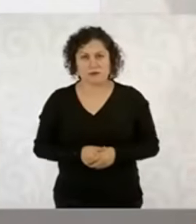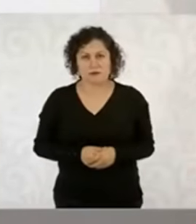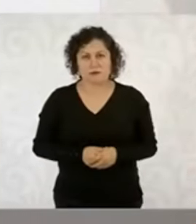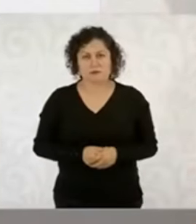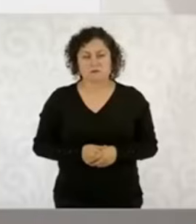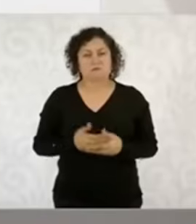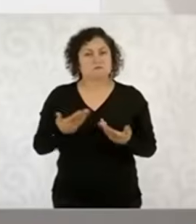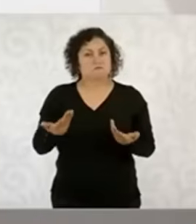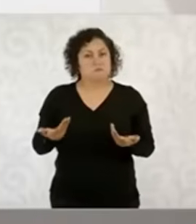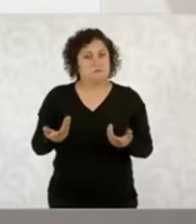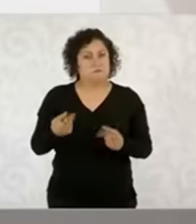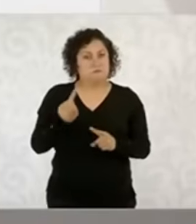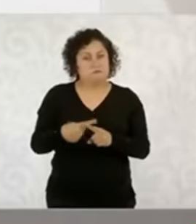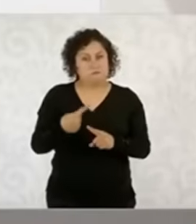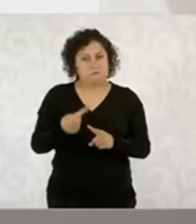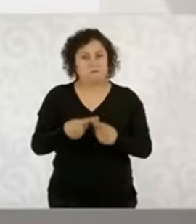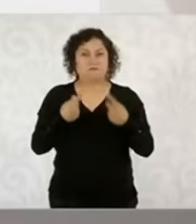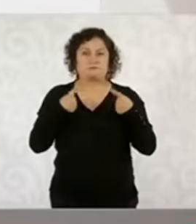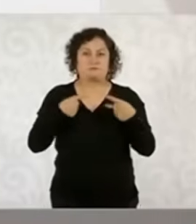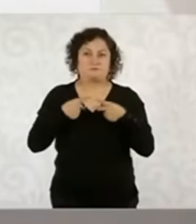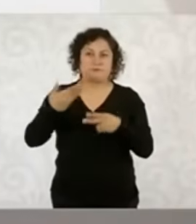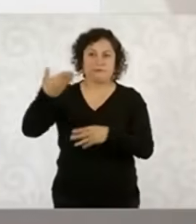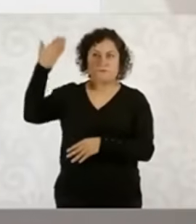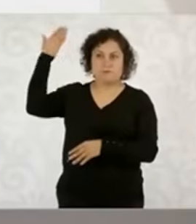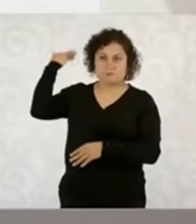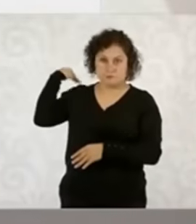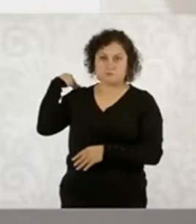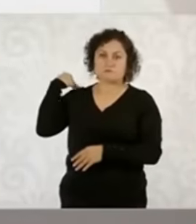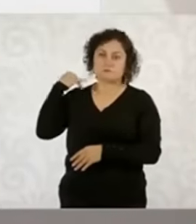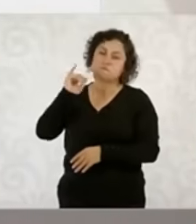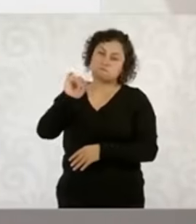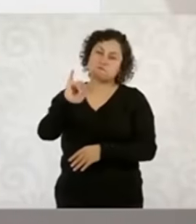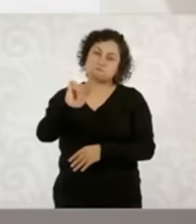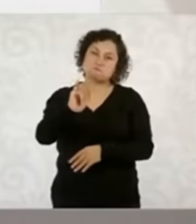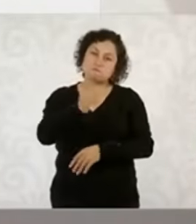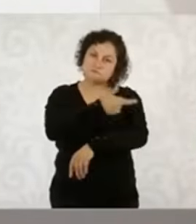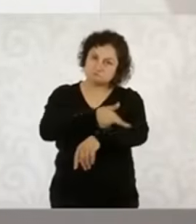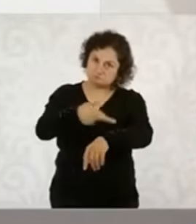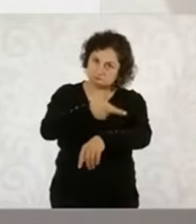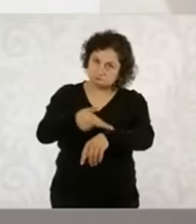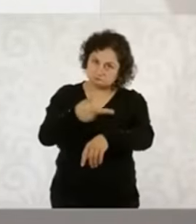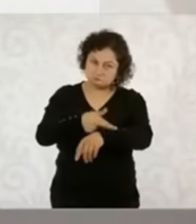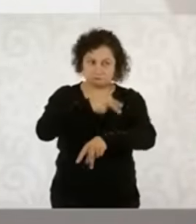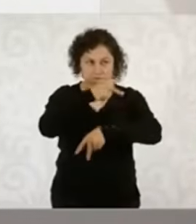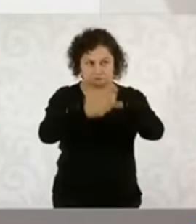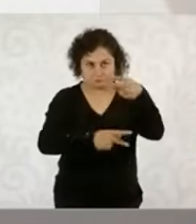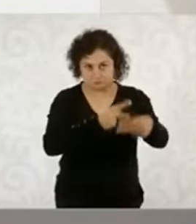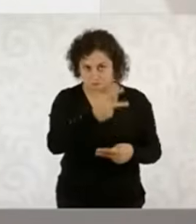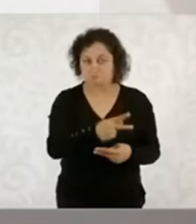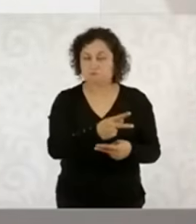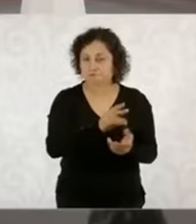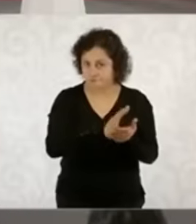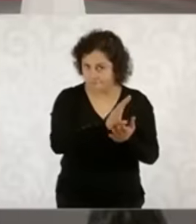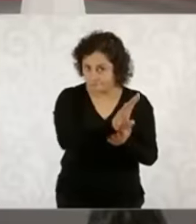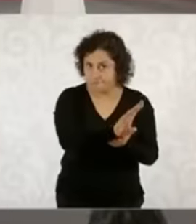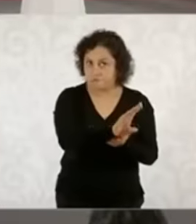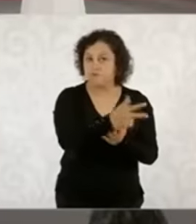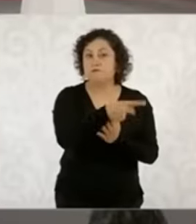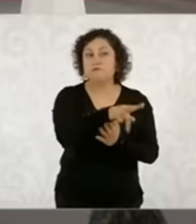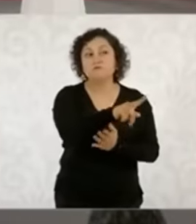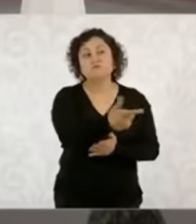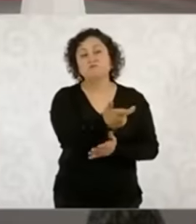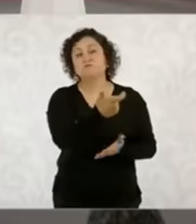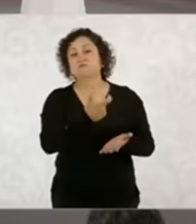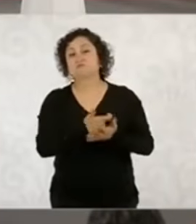que originalmente sacaron su crédito, pero que ya no pagan, y la mayoría por gente que no